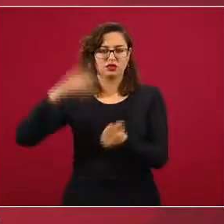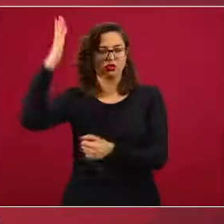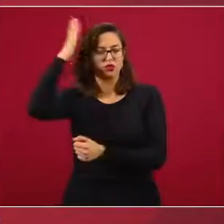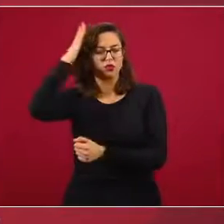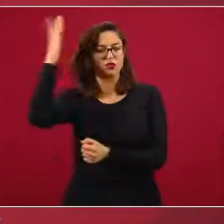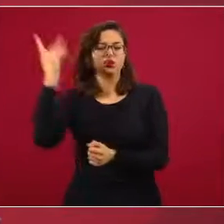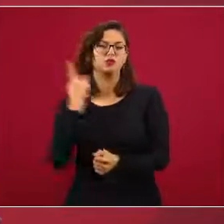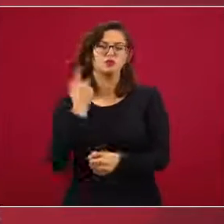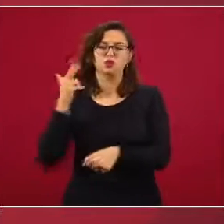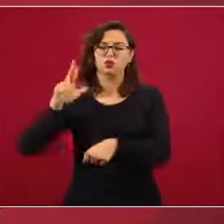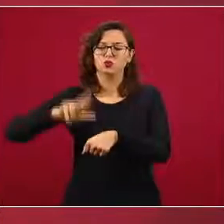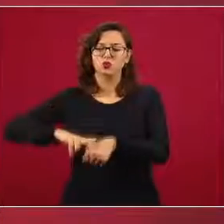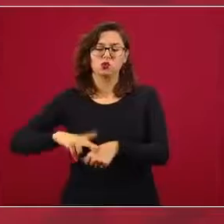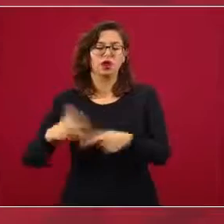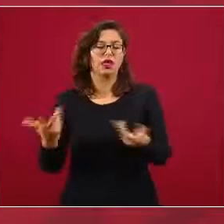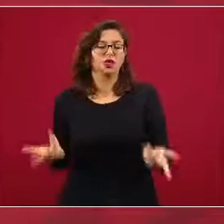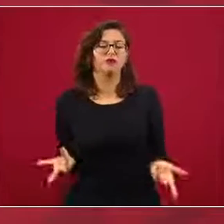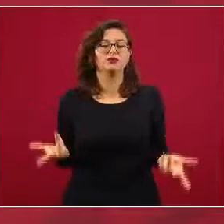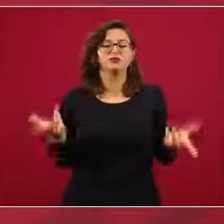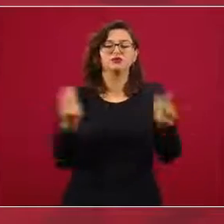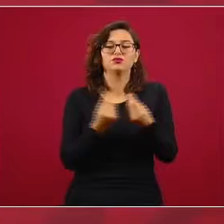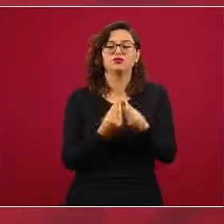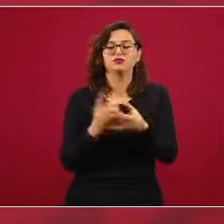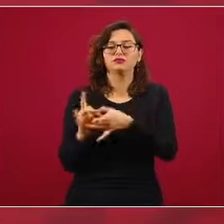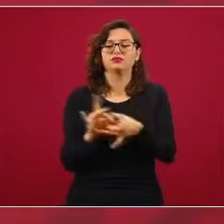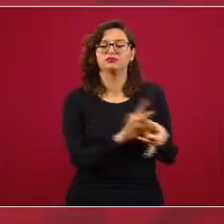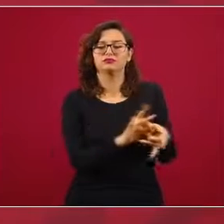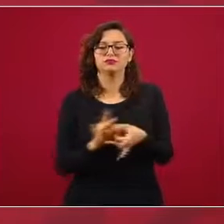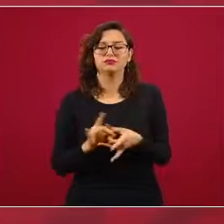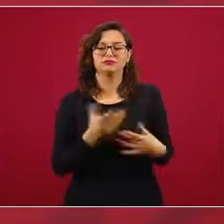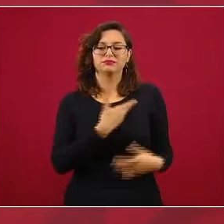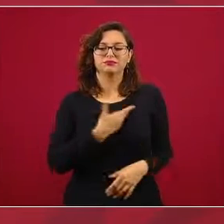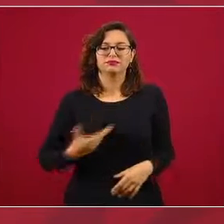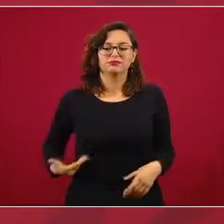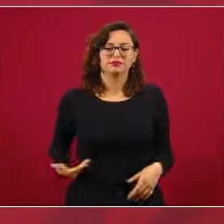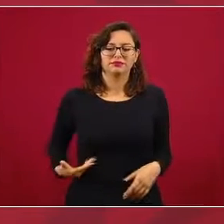ahora la Fiscalía es autónoma.